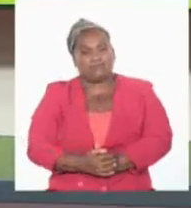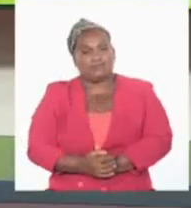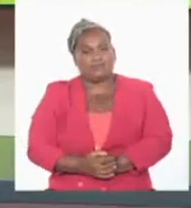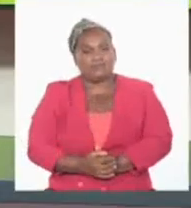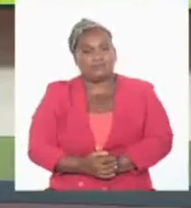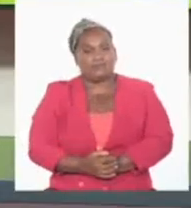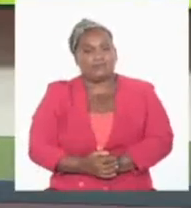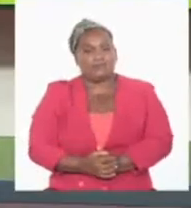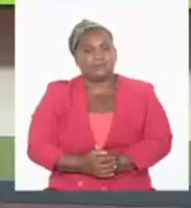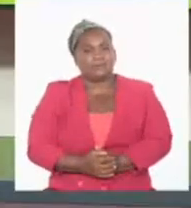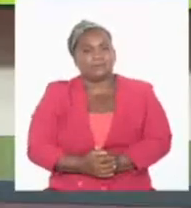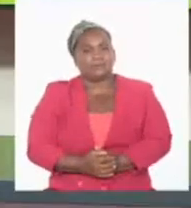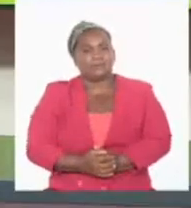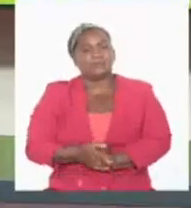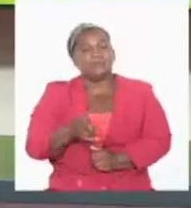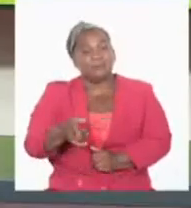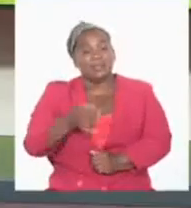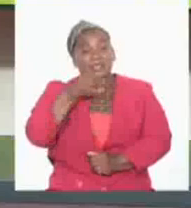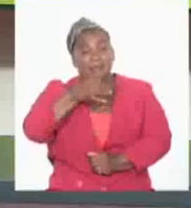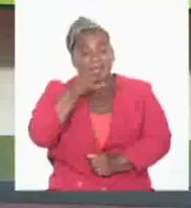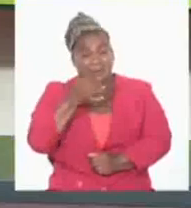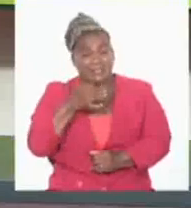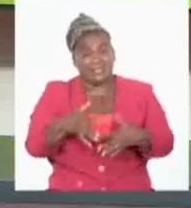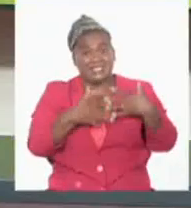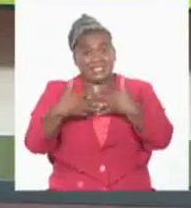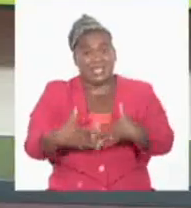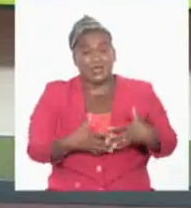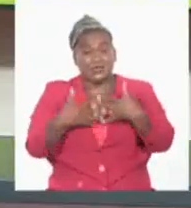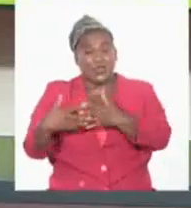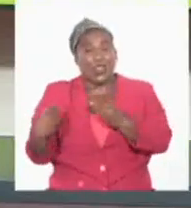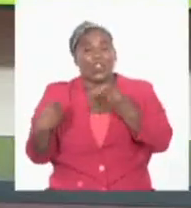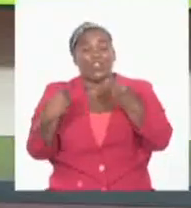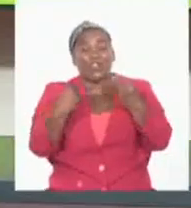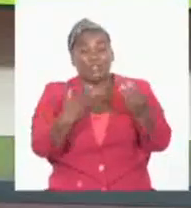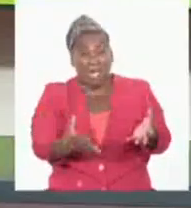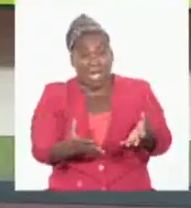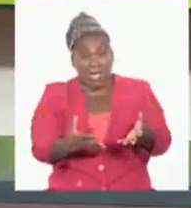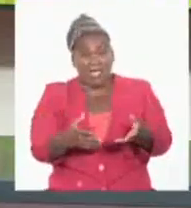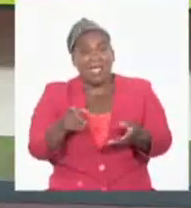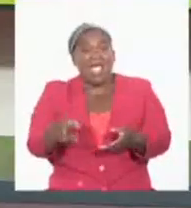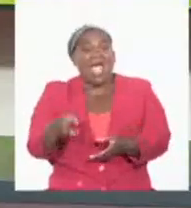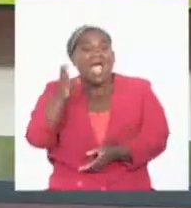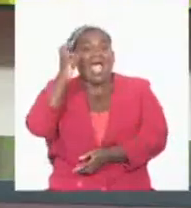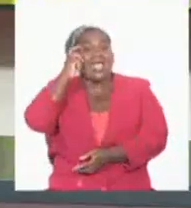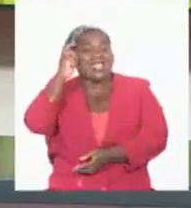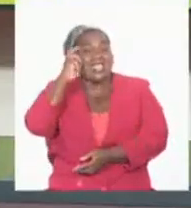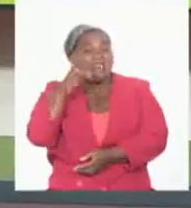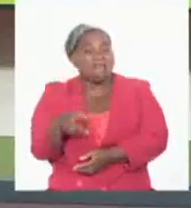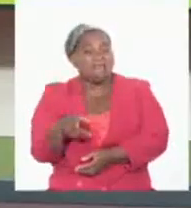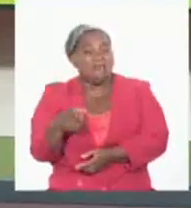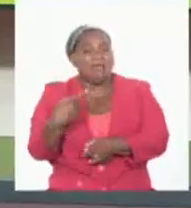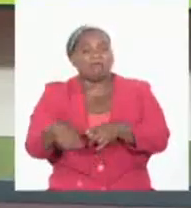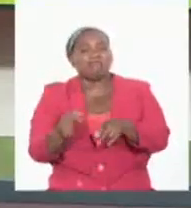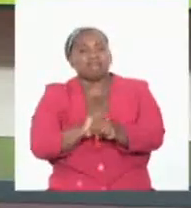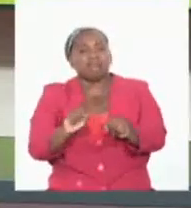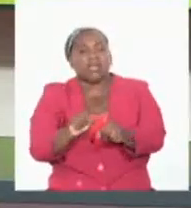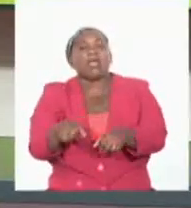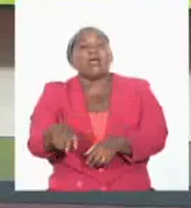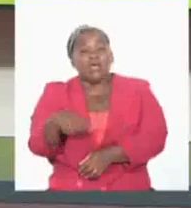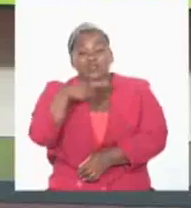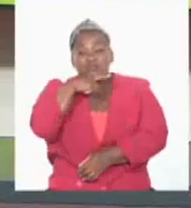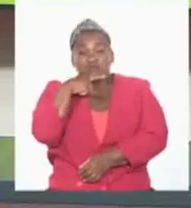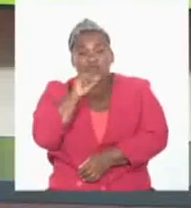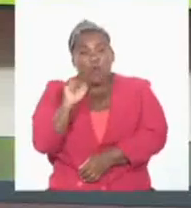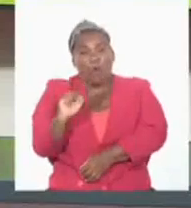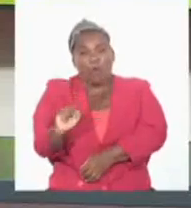Y bueno, justamente lo que se esperaba. Si Estados Unidos suministra municiones de racimo a Kiev, las Fuerzas Armadas rusas se verán obligadas a utilizar